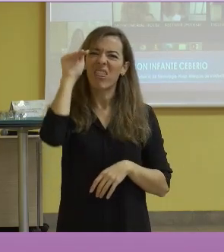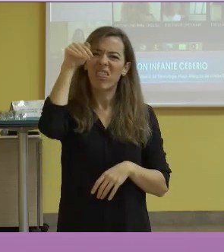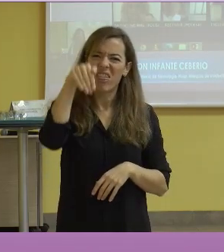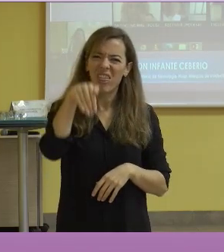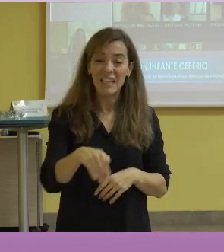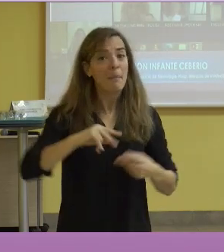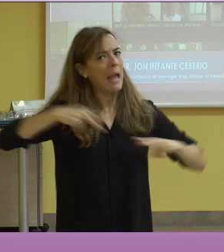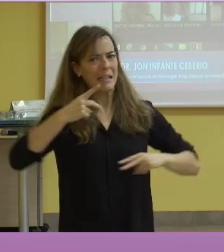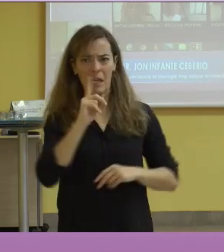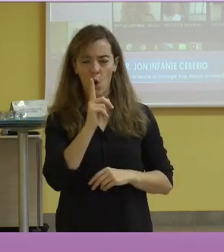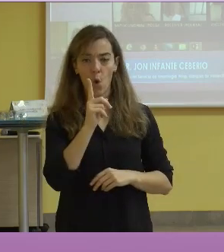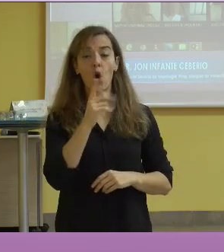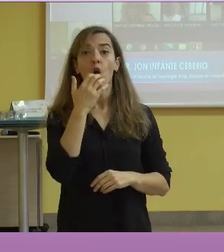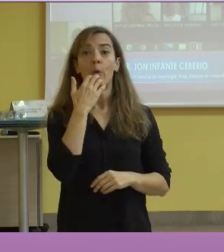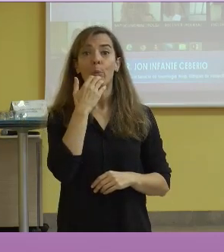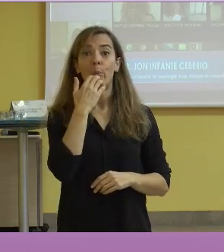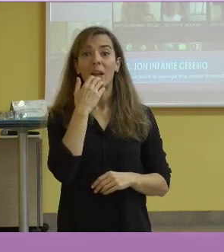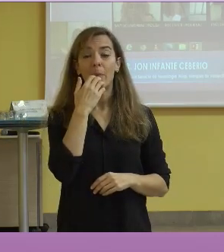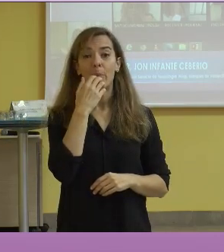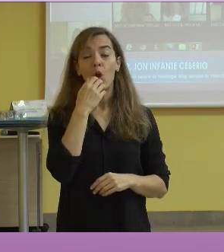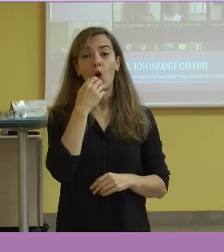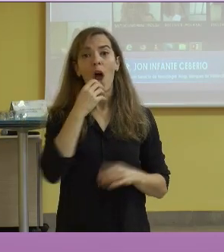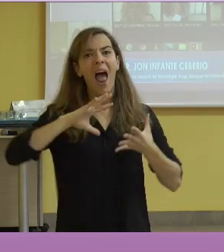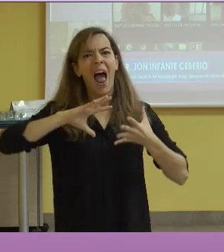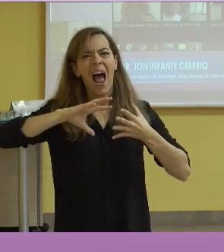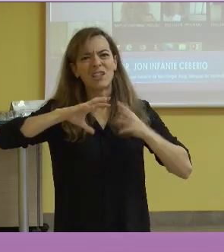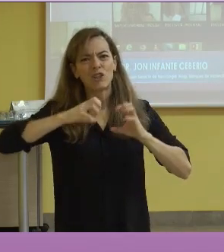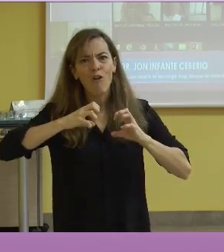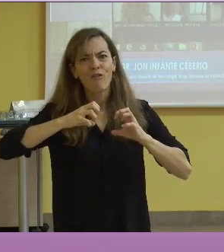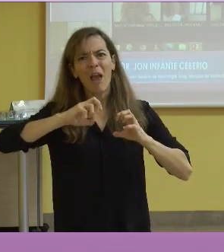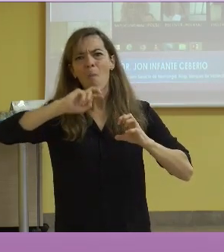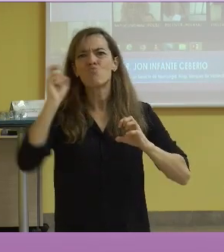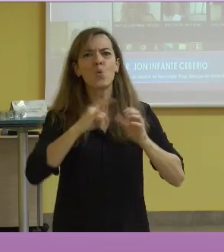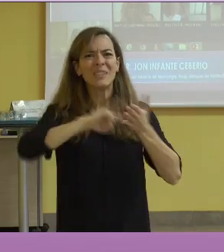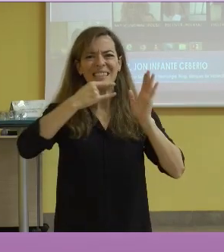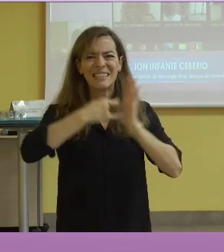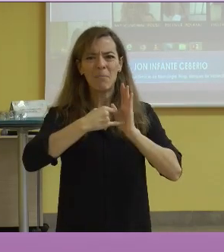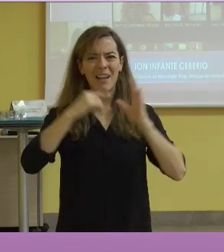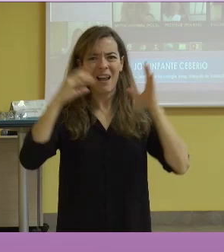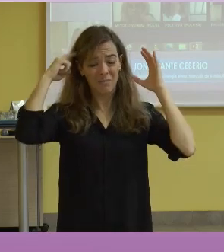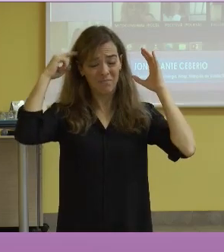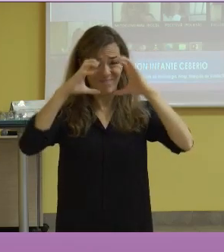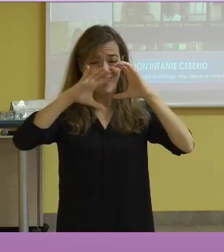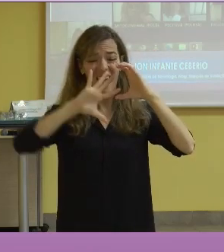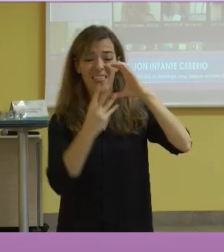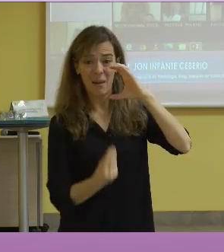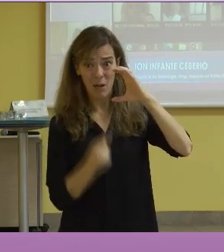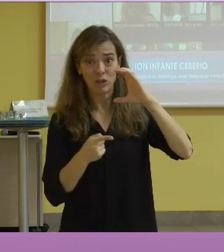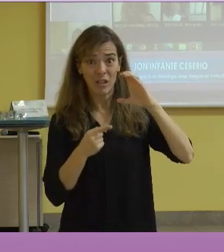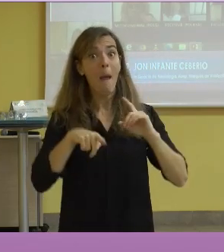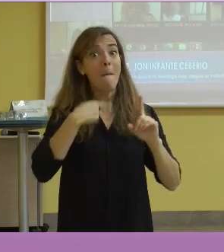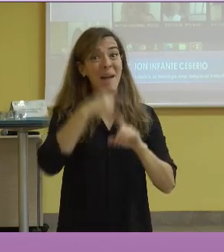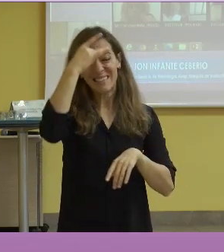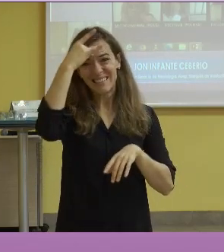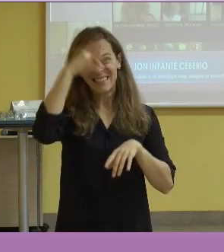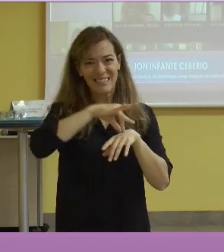no genética, como la atrofia multisistémica cerebelosa. Y hemos visto 5 ataxias genéticas,